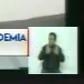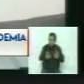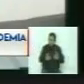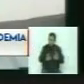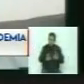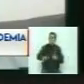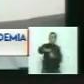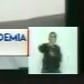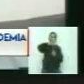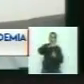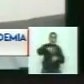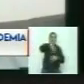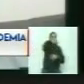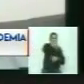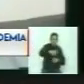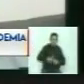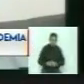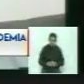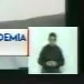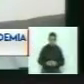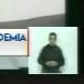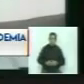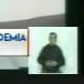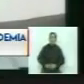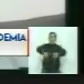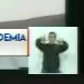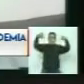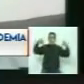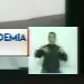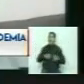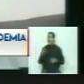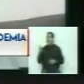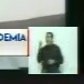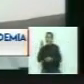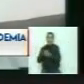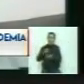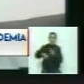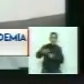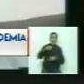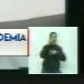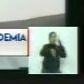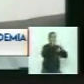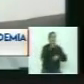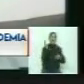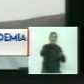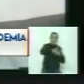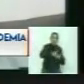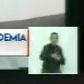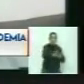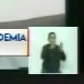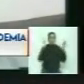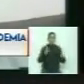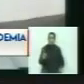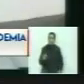ir al parque ahora, no es momento de ir a los centros comerciales, no es momento de ir a la playa, que se está pensando ya abrir las